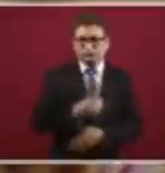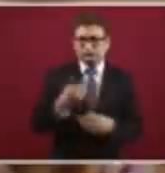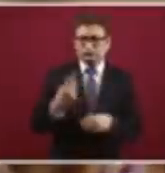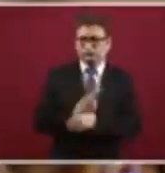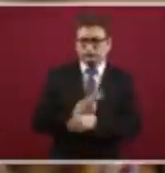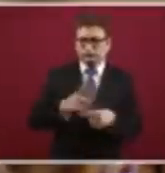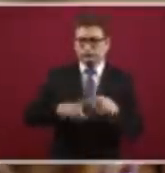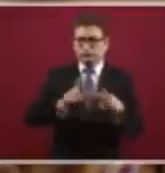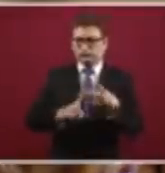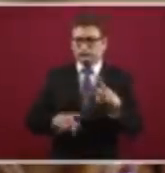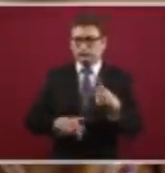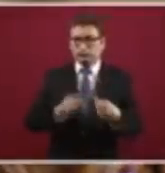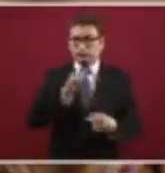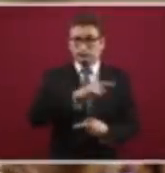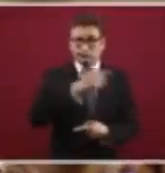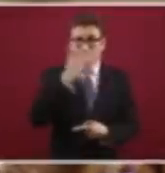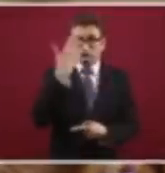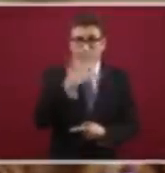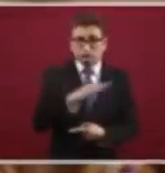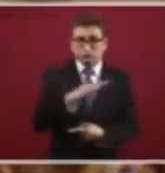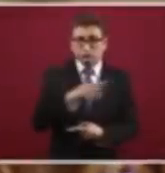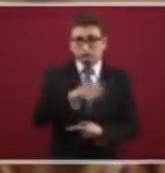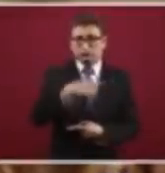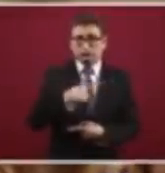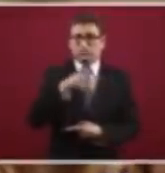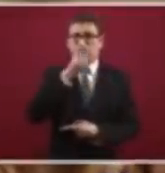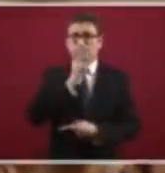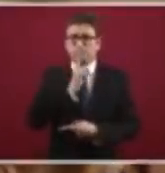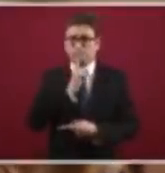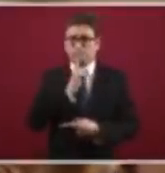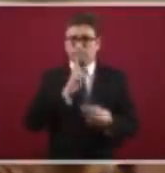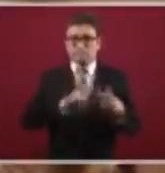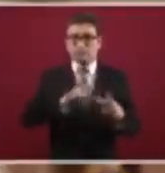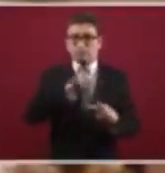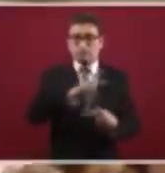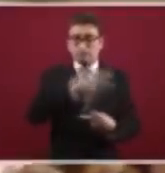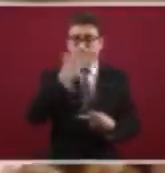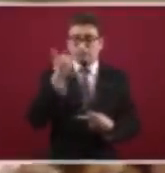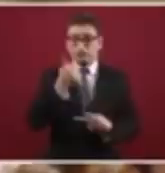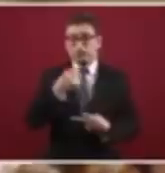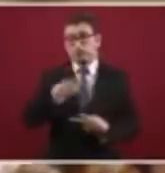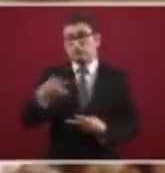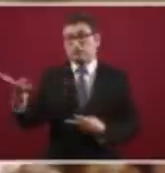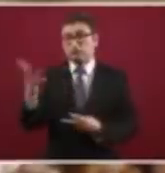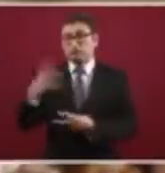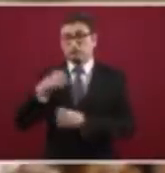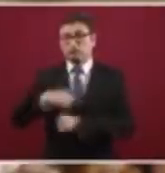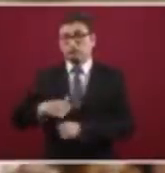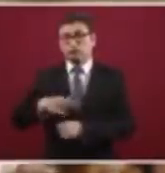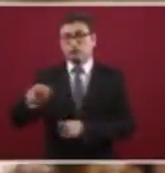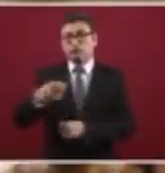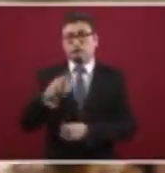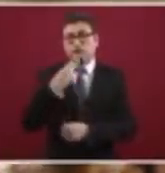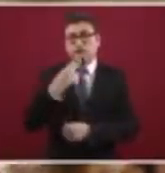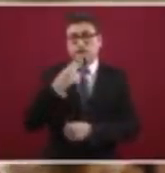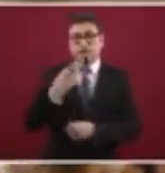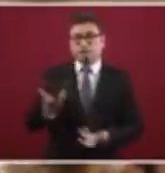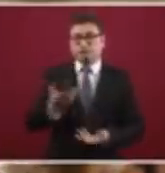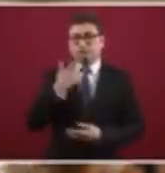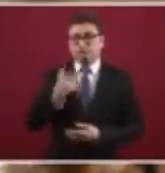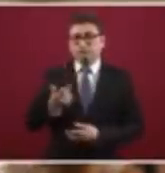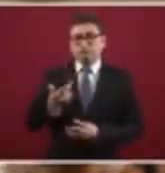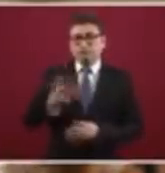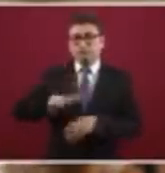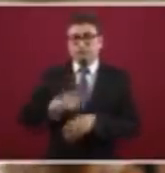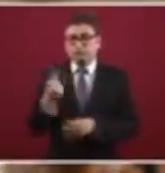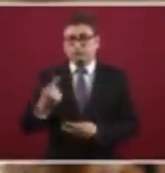si está enterado me he hecho una mentira y no está enterado ustedes no están funcionando y está mal porque